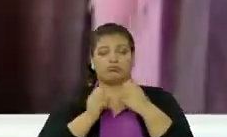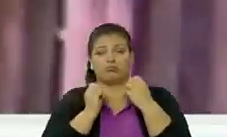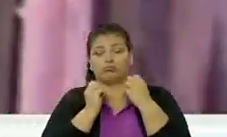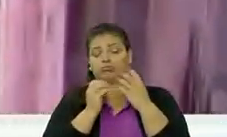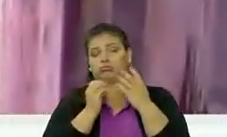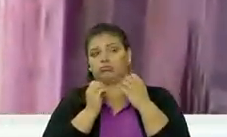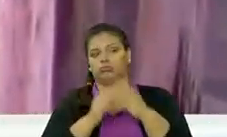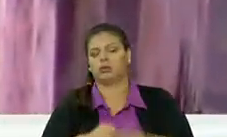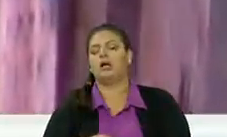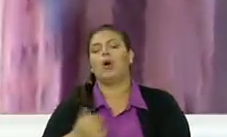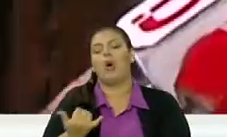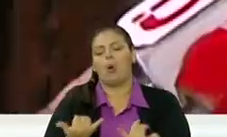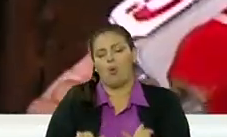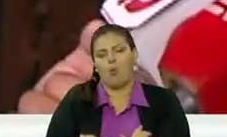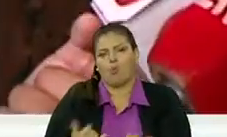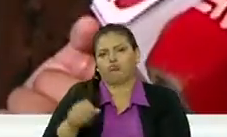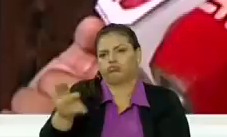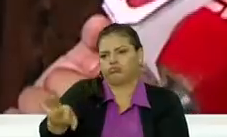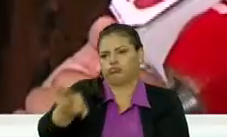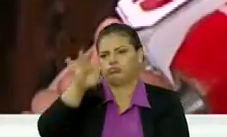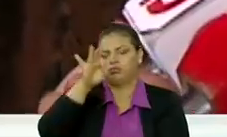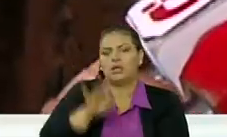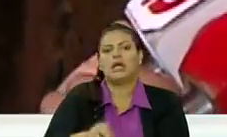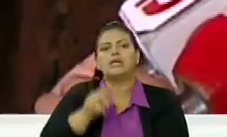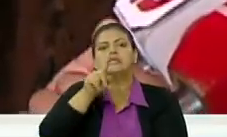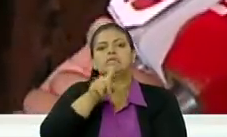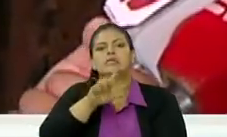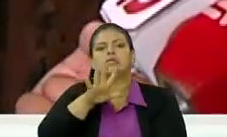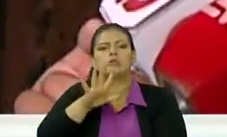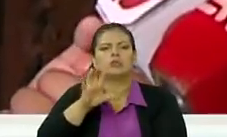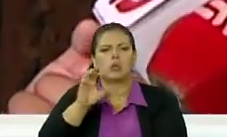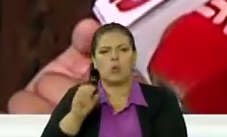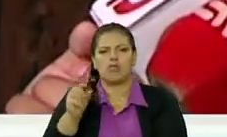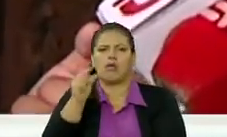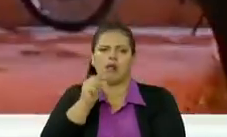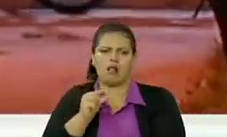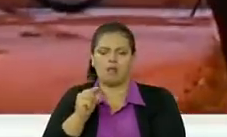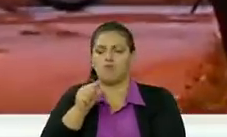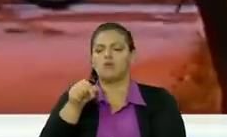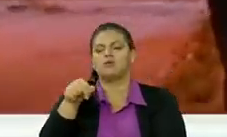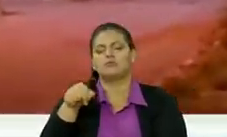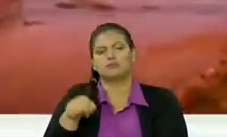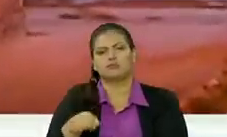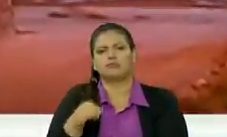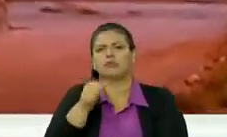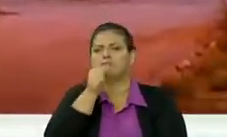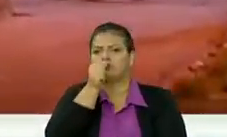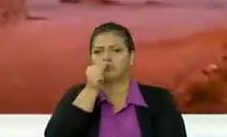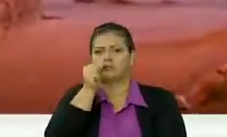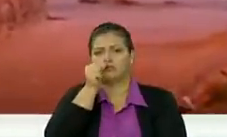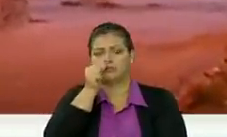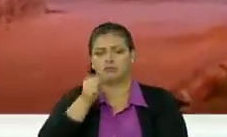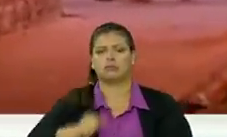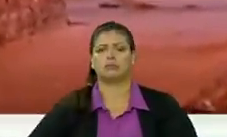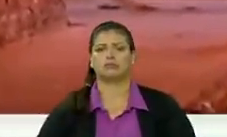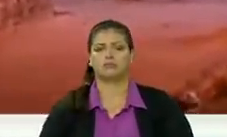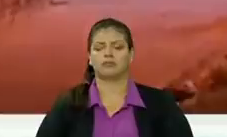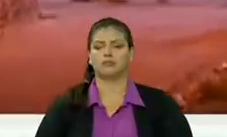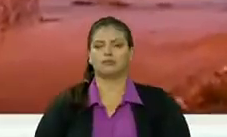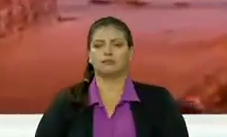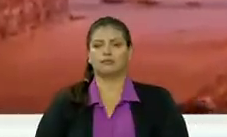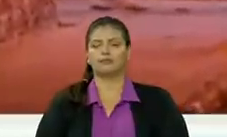gramos de una sustancia blanquecina que está sometida a una prueba de campo. Pienso en sí que es debido al microtráfico que se